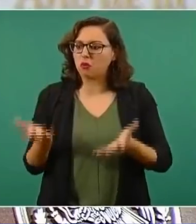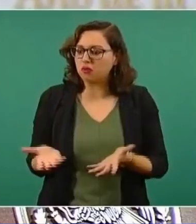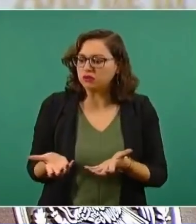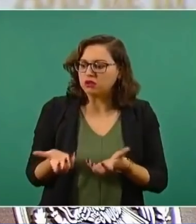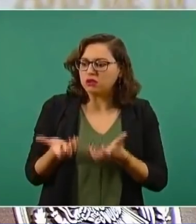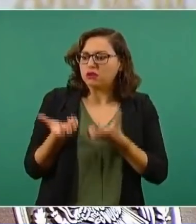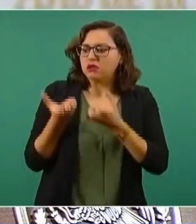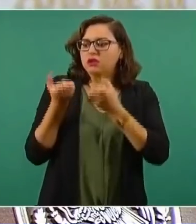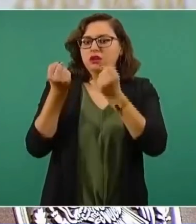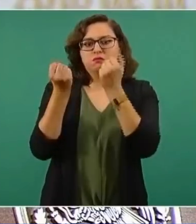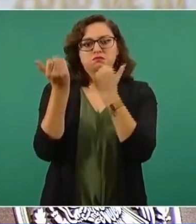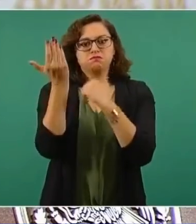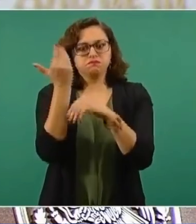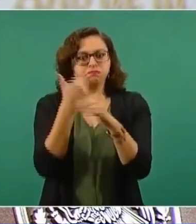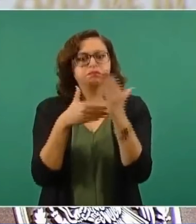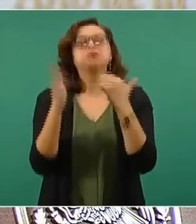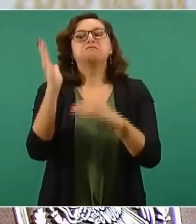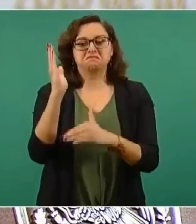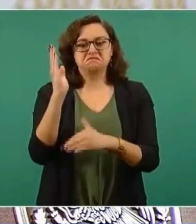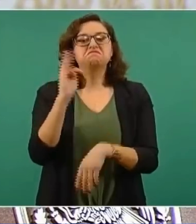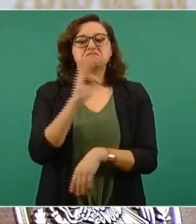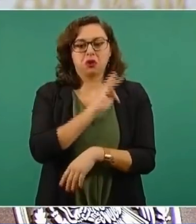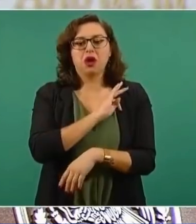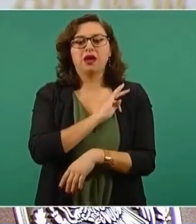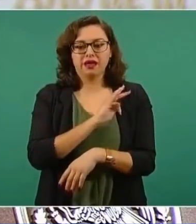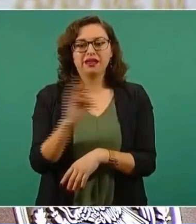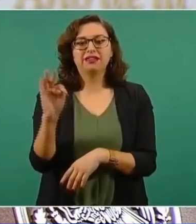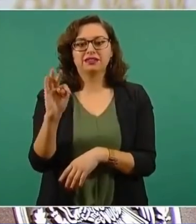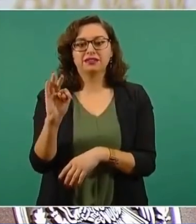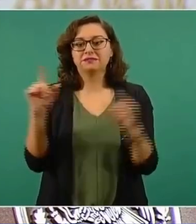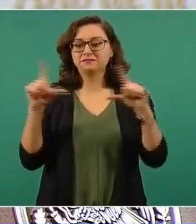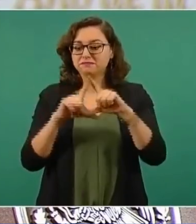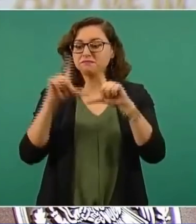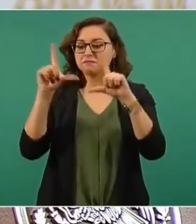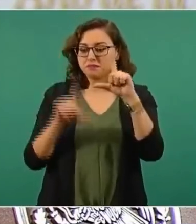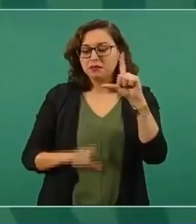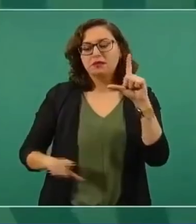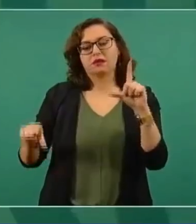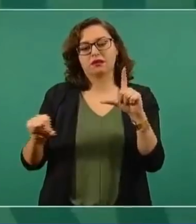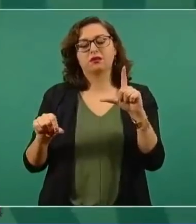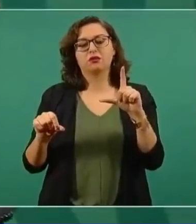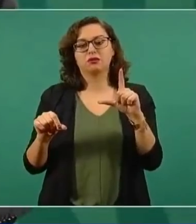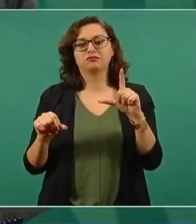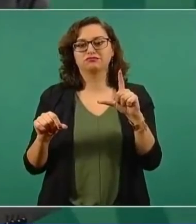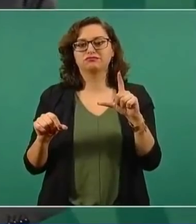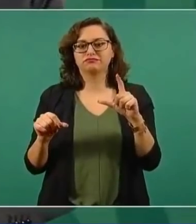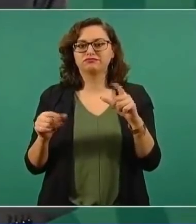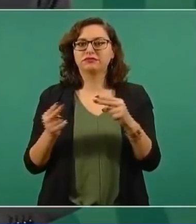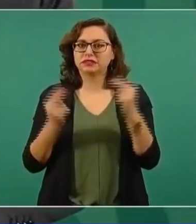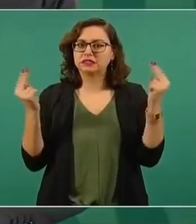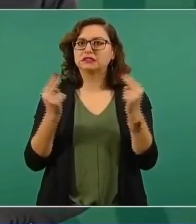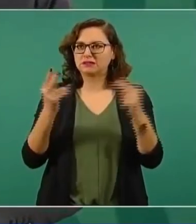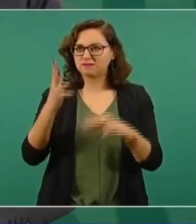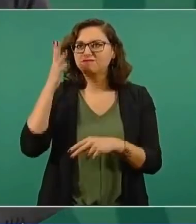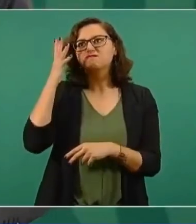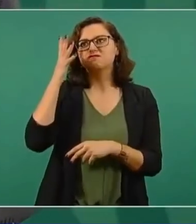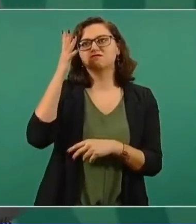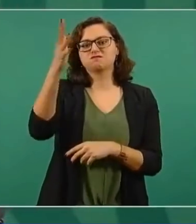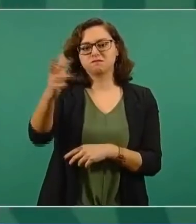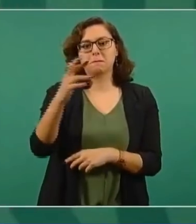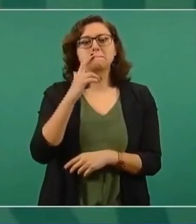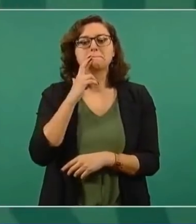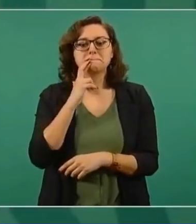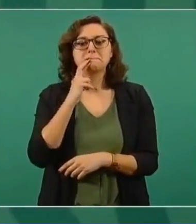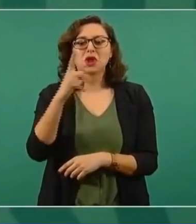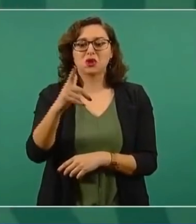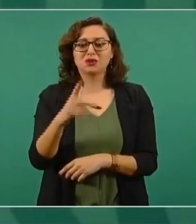país y vamos a salir adelante, porque México merece un mejor destino y tenemos todos los